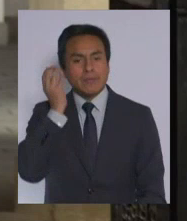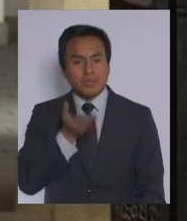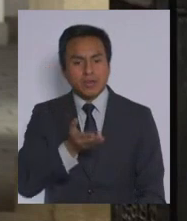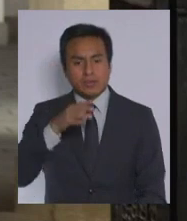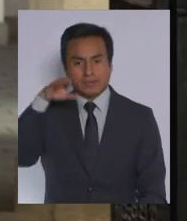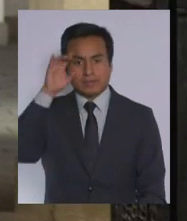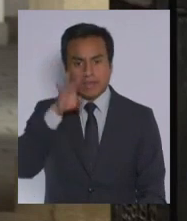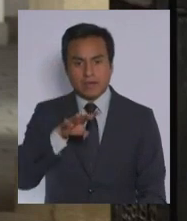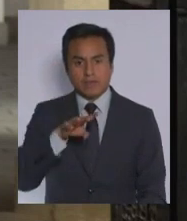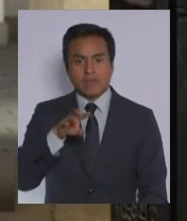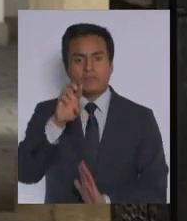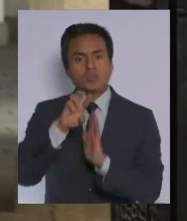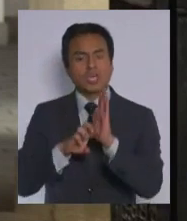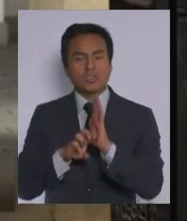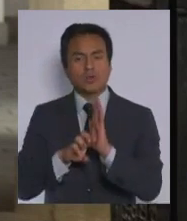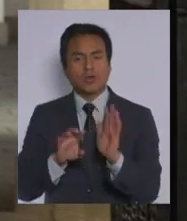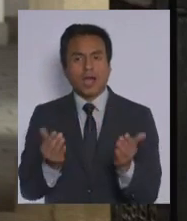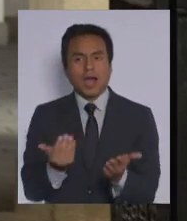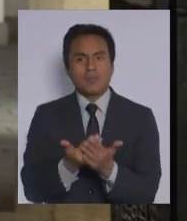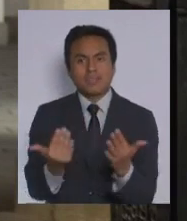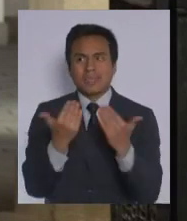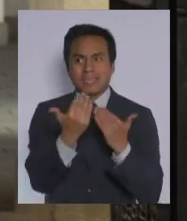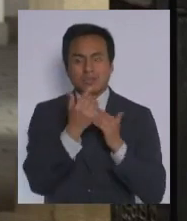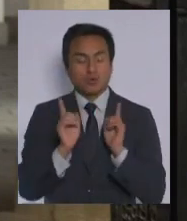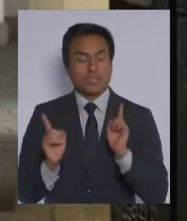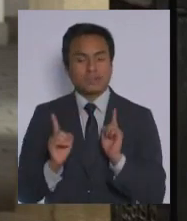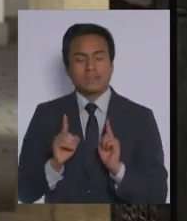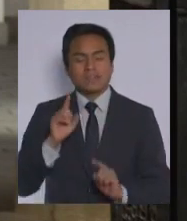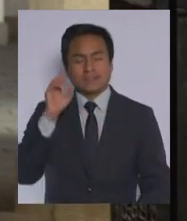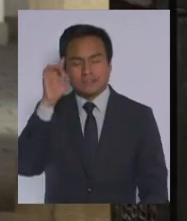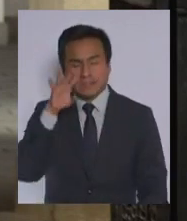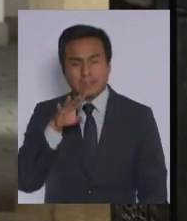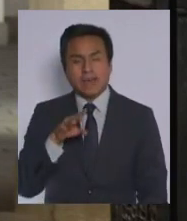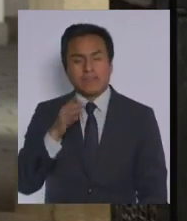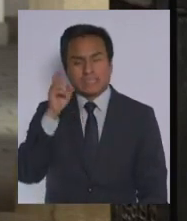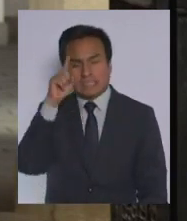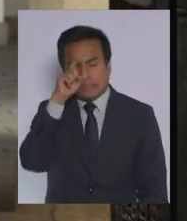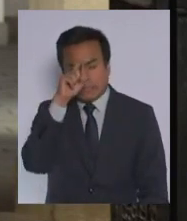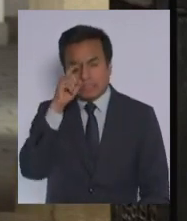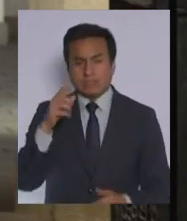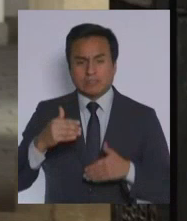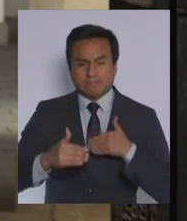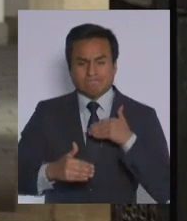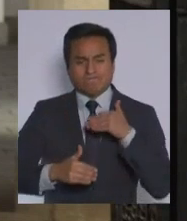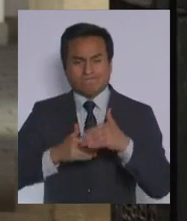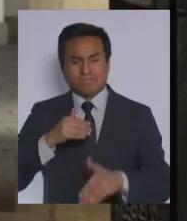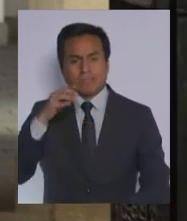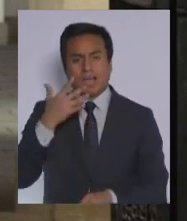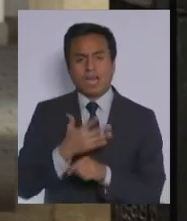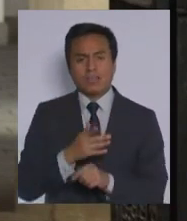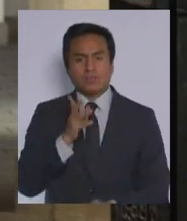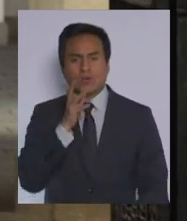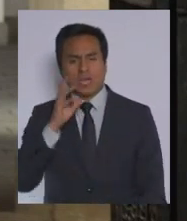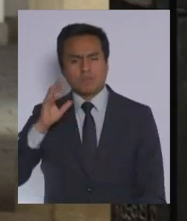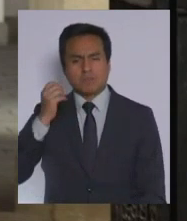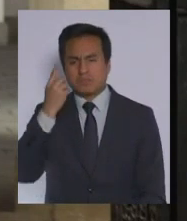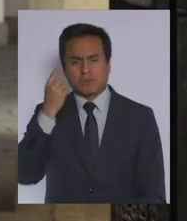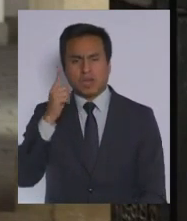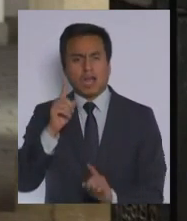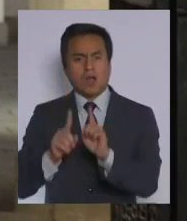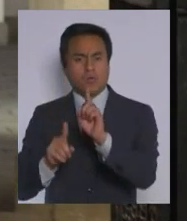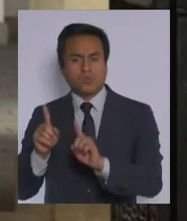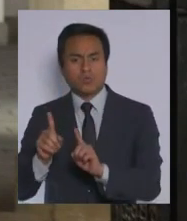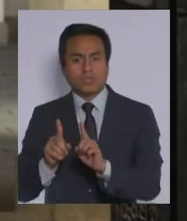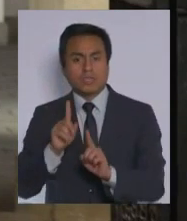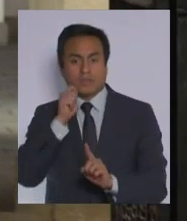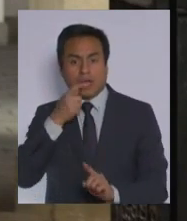sabiendo que este no era un proyecto popular sabiendo los costos que puede tener sabiendo que hay incomprensión de que finalmente